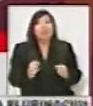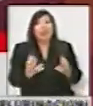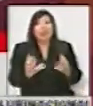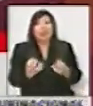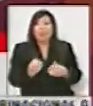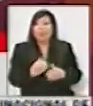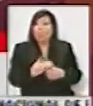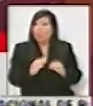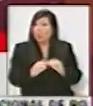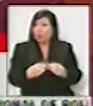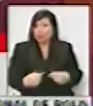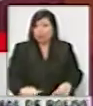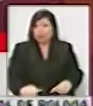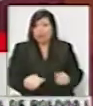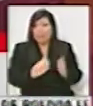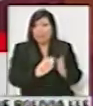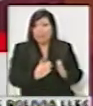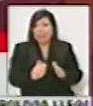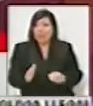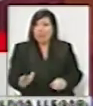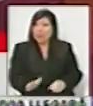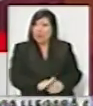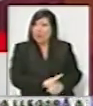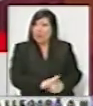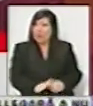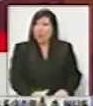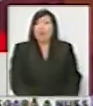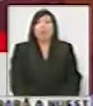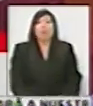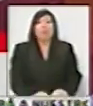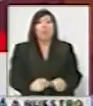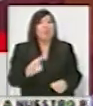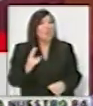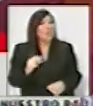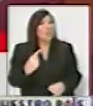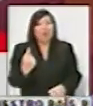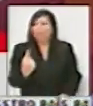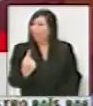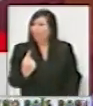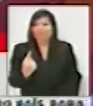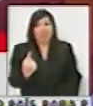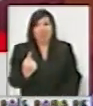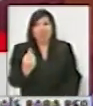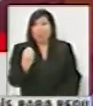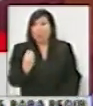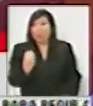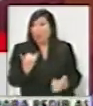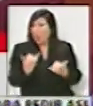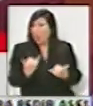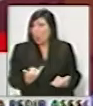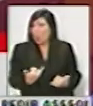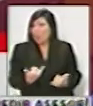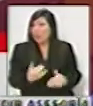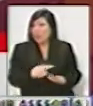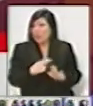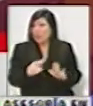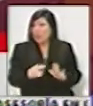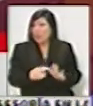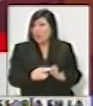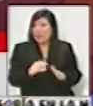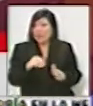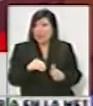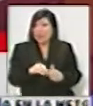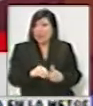fortalecer partidos, hay que discutir las medidas completas para el fortalecimiento de partidos, y no una. Porque hoy lo que hace este proyecto, al